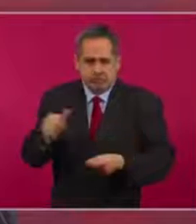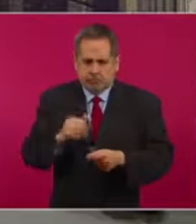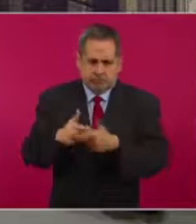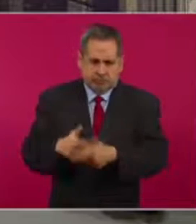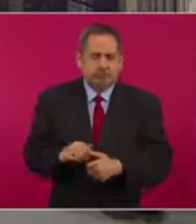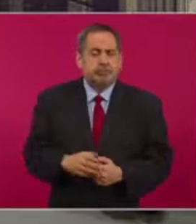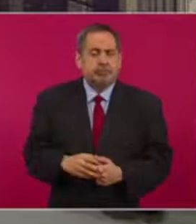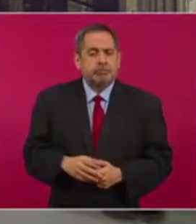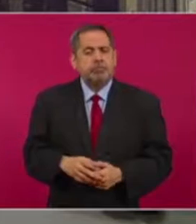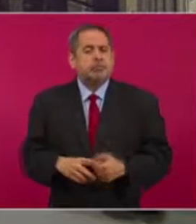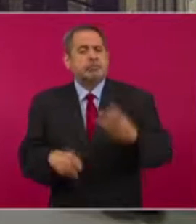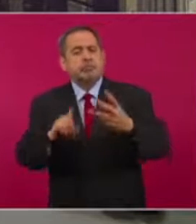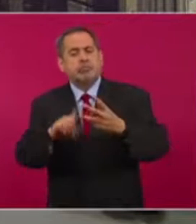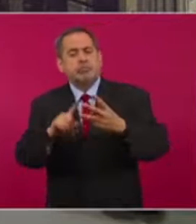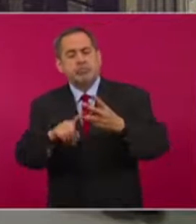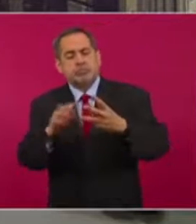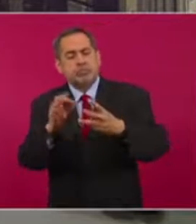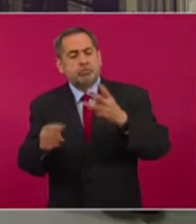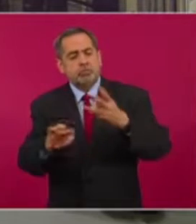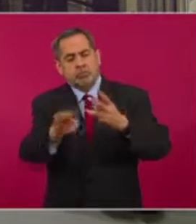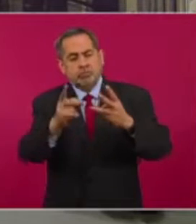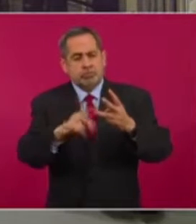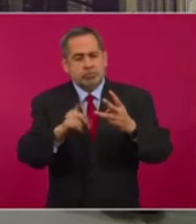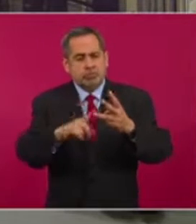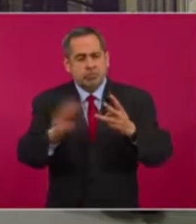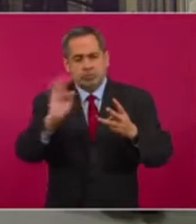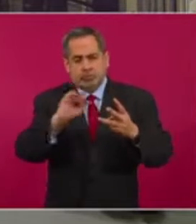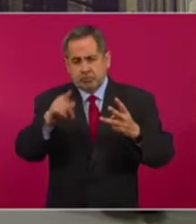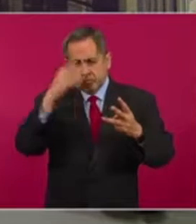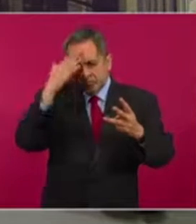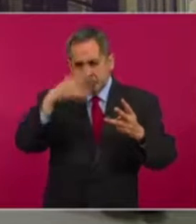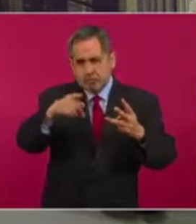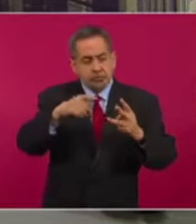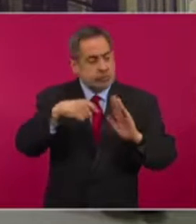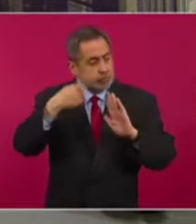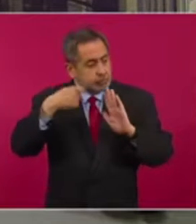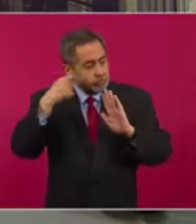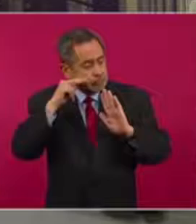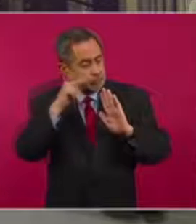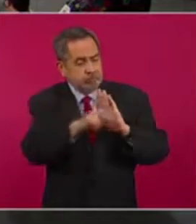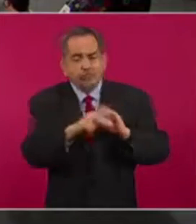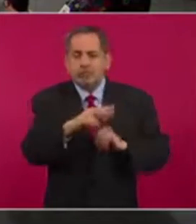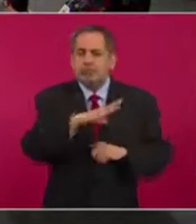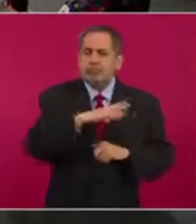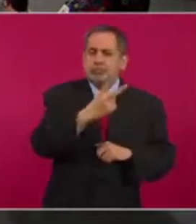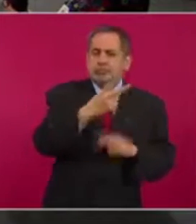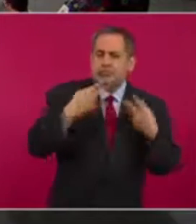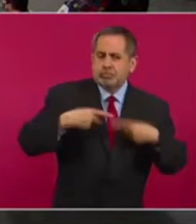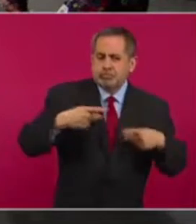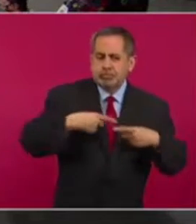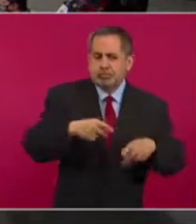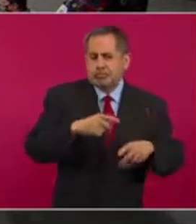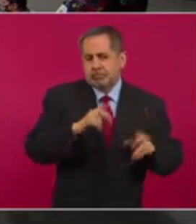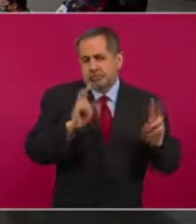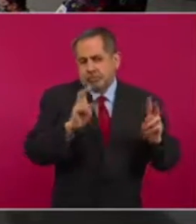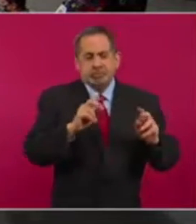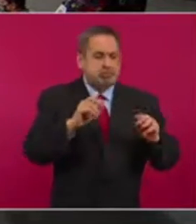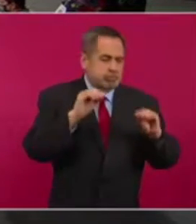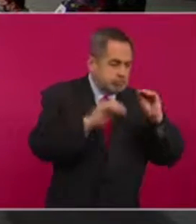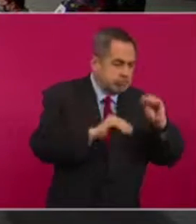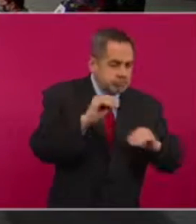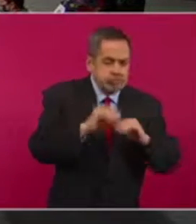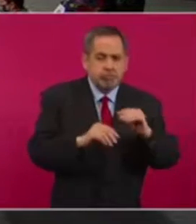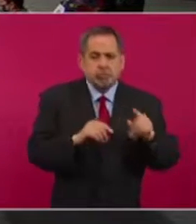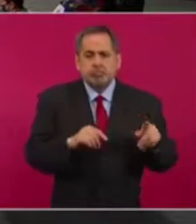Bien, y nada más por último, presidente, no sé si usted ya vio el video de dos artistas que pues prácticamente en esta hazaña